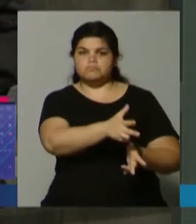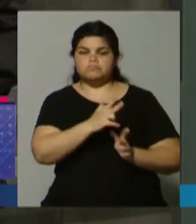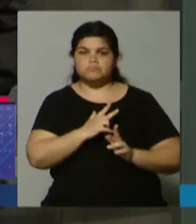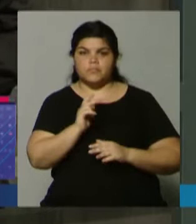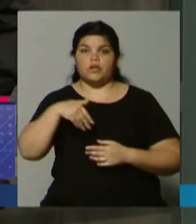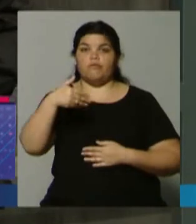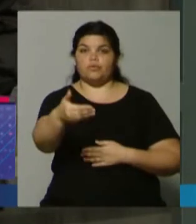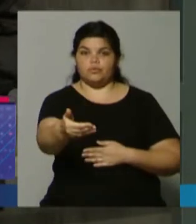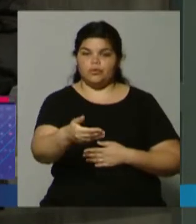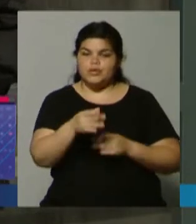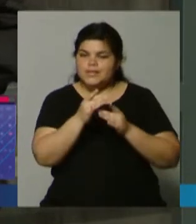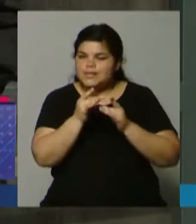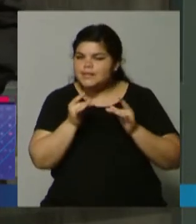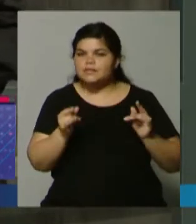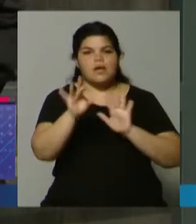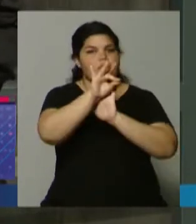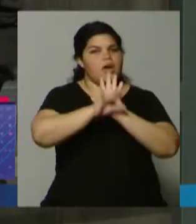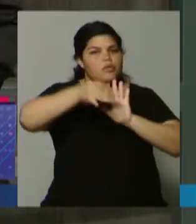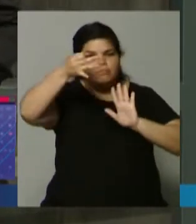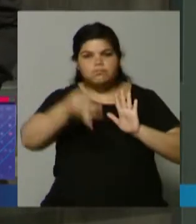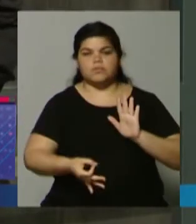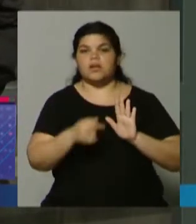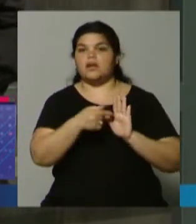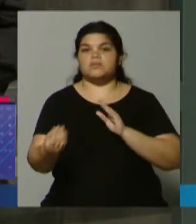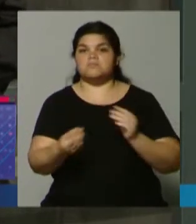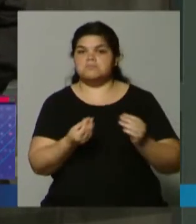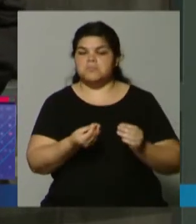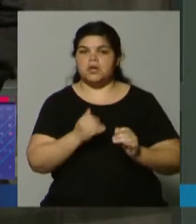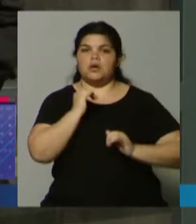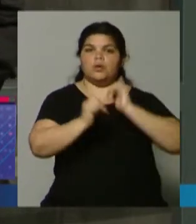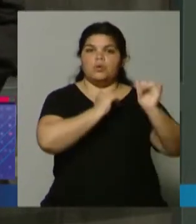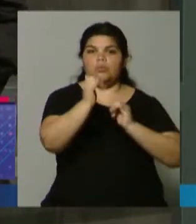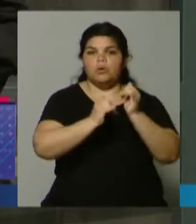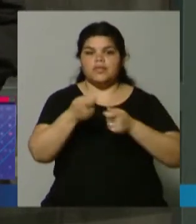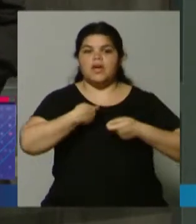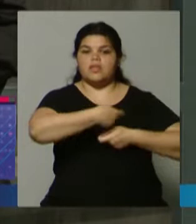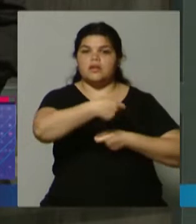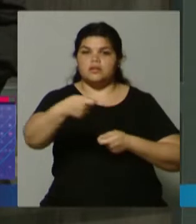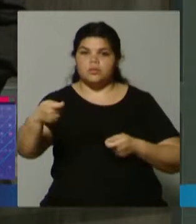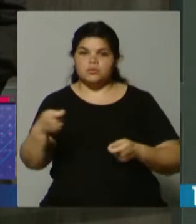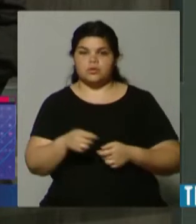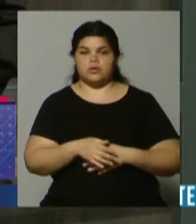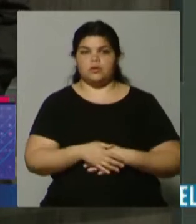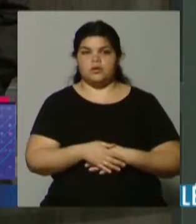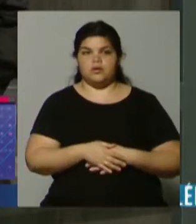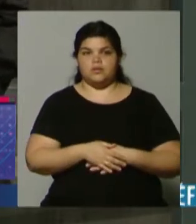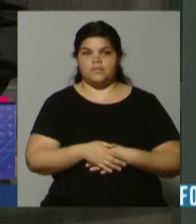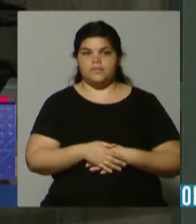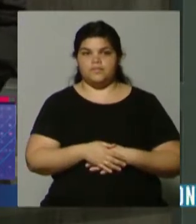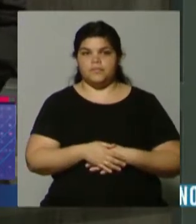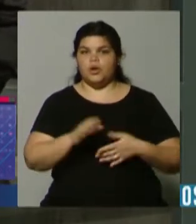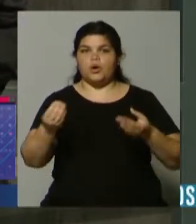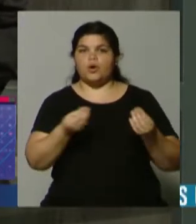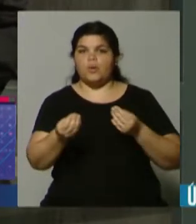ver lo más finito, el dato más fino vinculado, por ejemplo, a cómo va a ser la distribución de las bancas legislativas. Pero también hay que